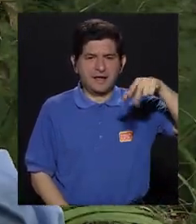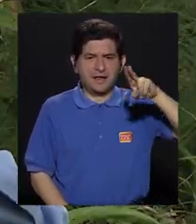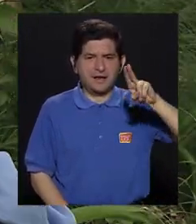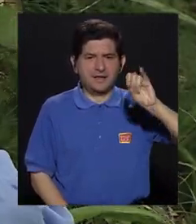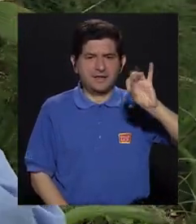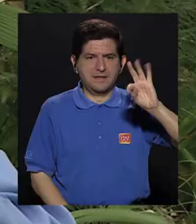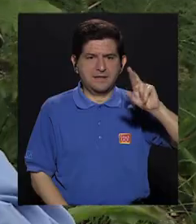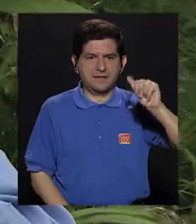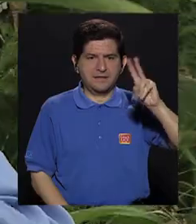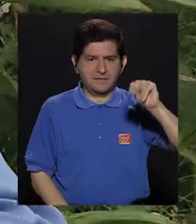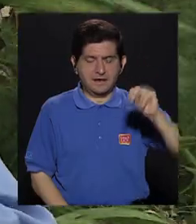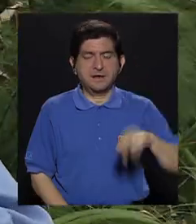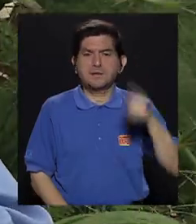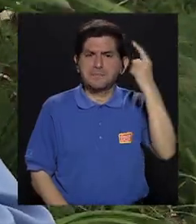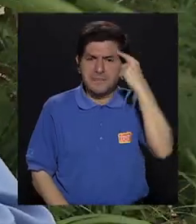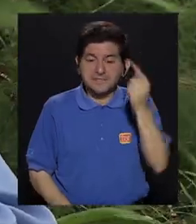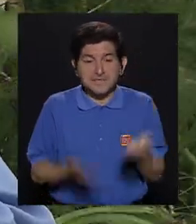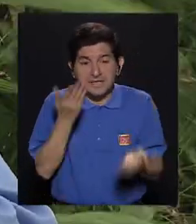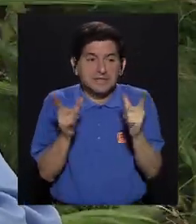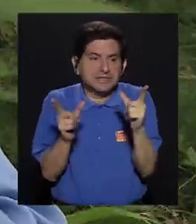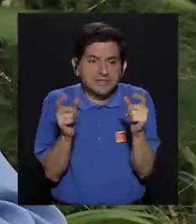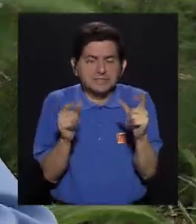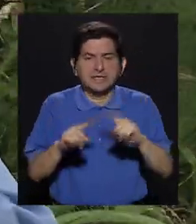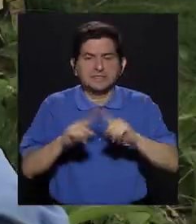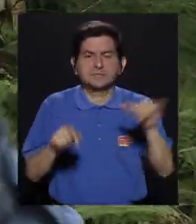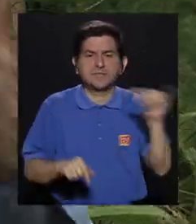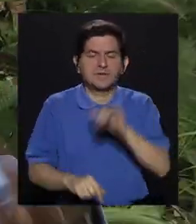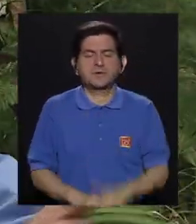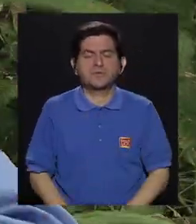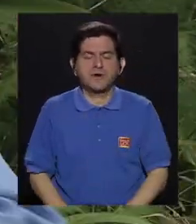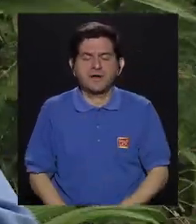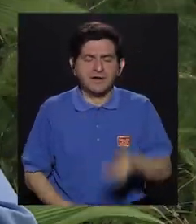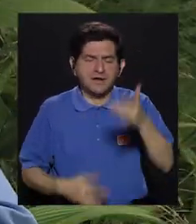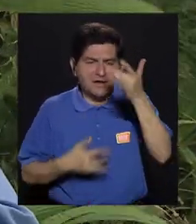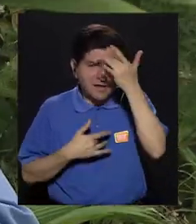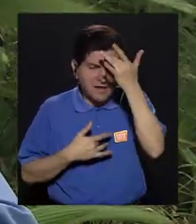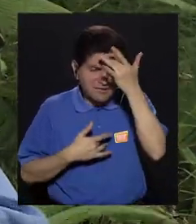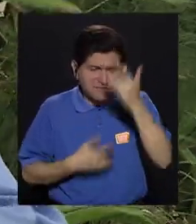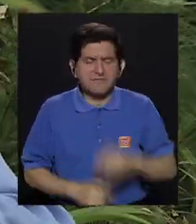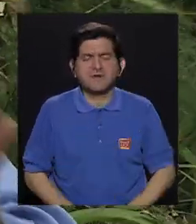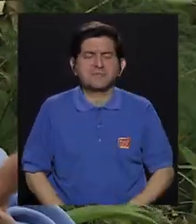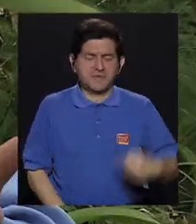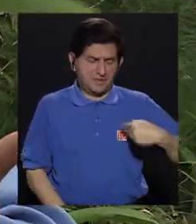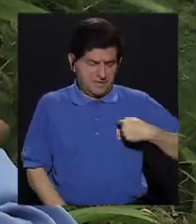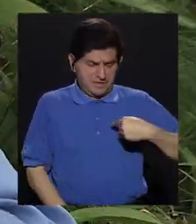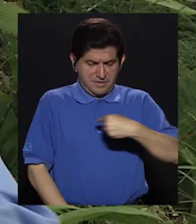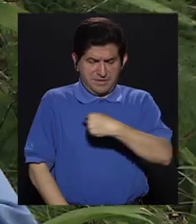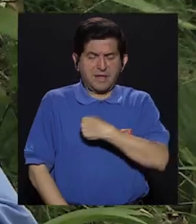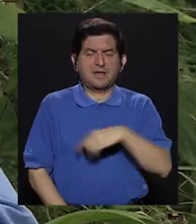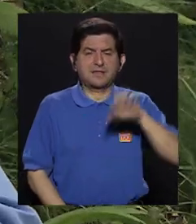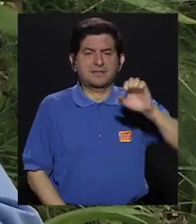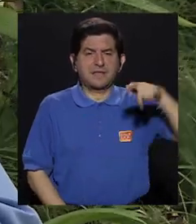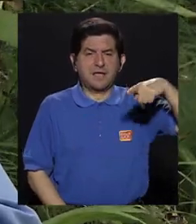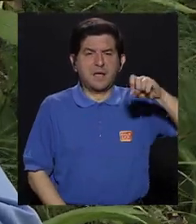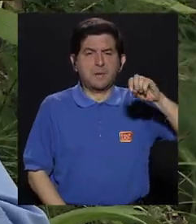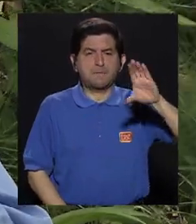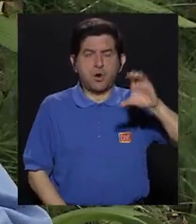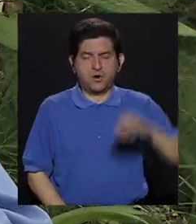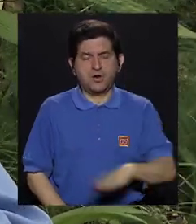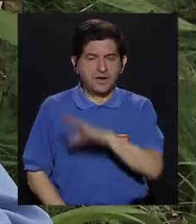¿no? Pensemos en un cáncer, pero podríamos tener también la enfermedad pulmonar obstructiva crónica, el llamado EPOC, y todas